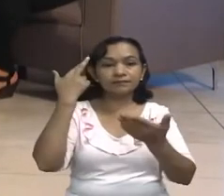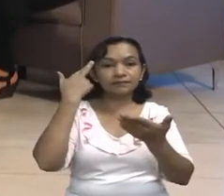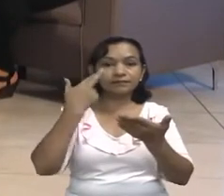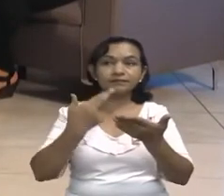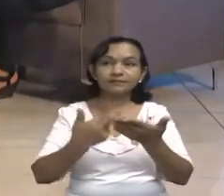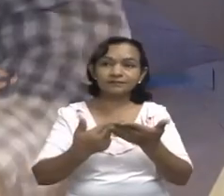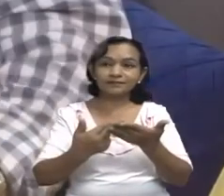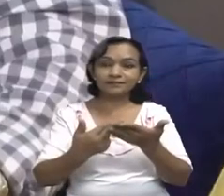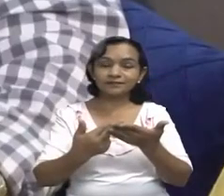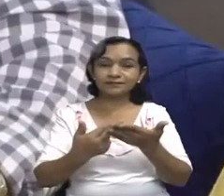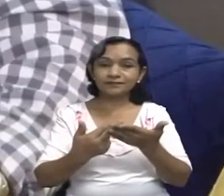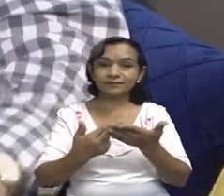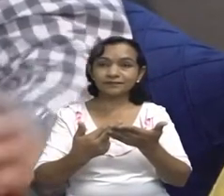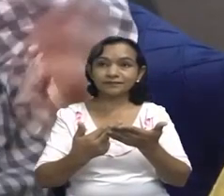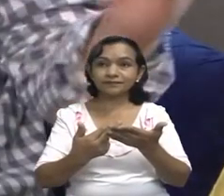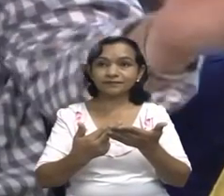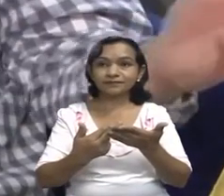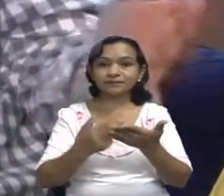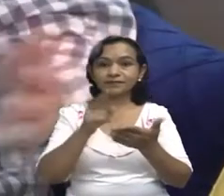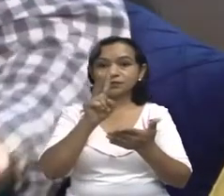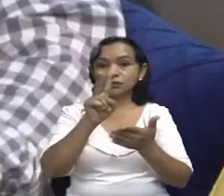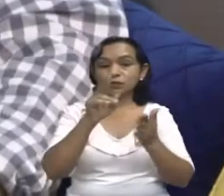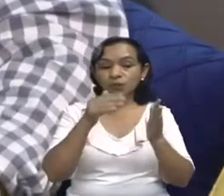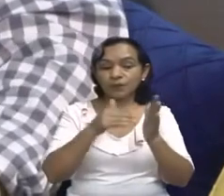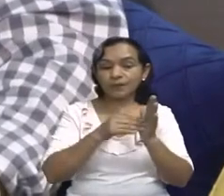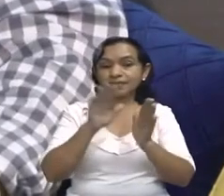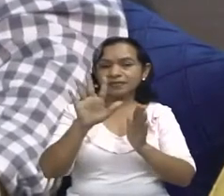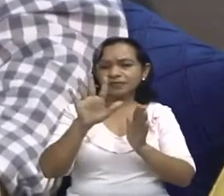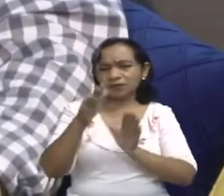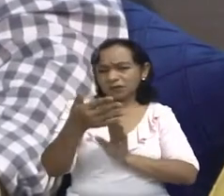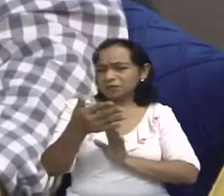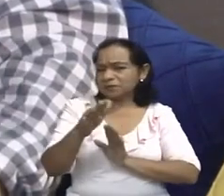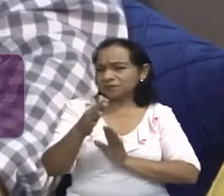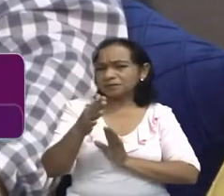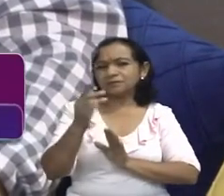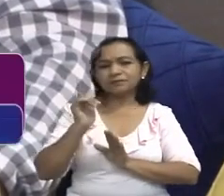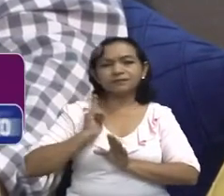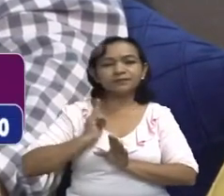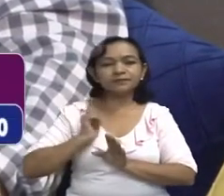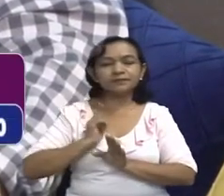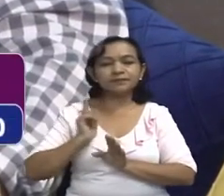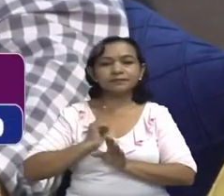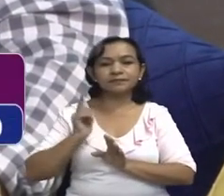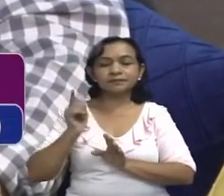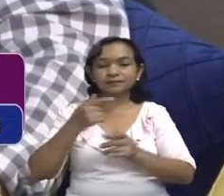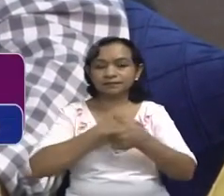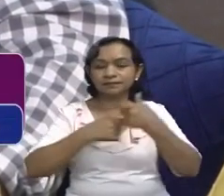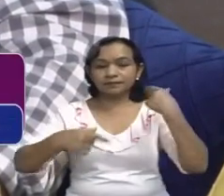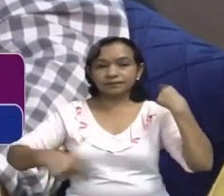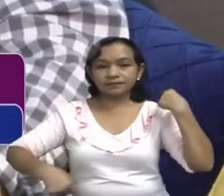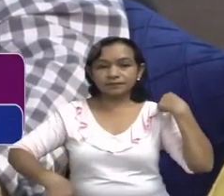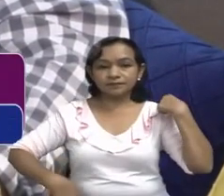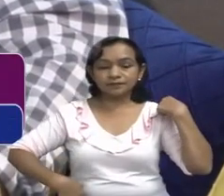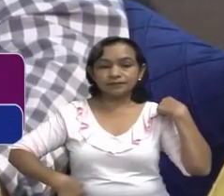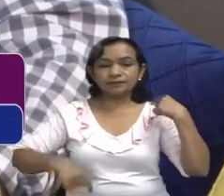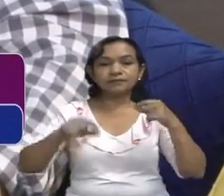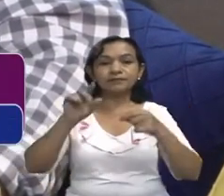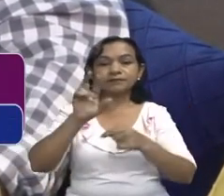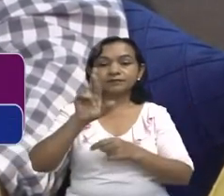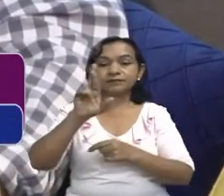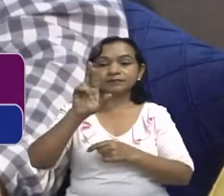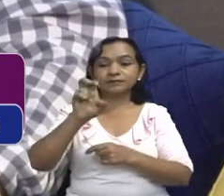recordar, ¿verdad?, que corría el año 2005 y había llegado a la presidencia de la Asamblea Nacional el ingeniero